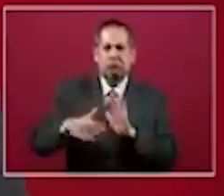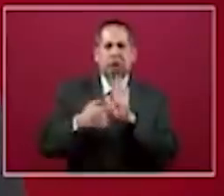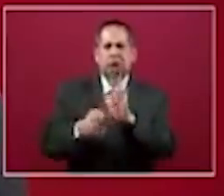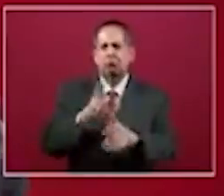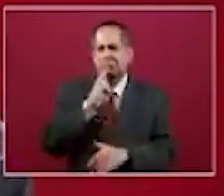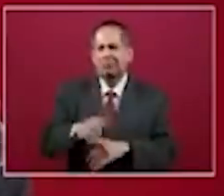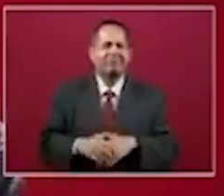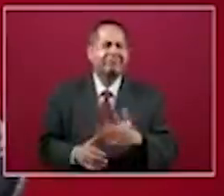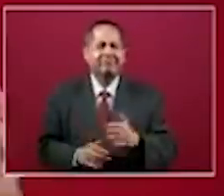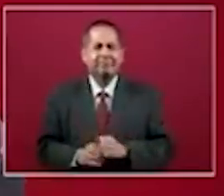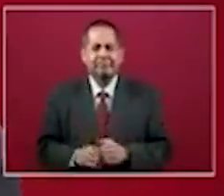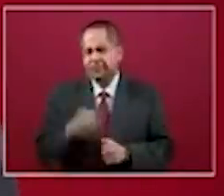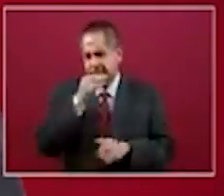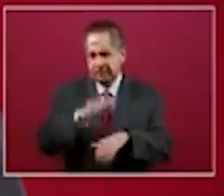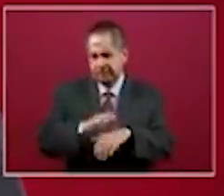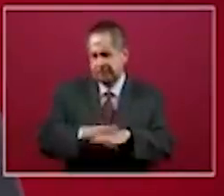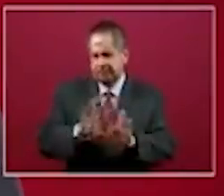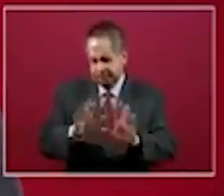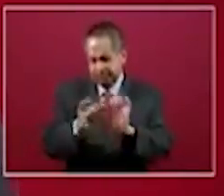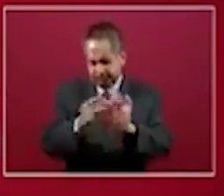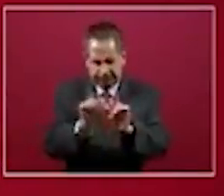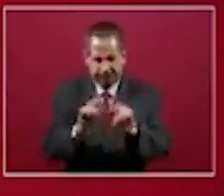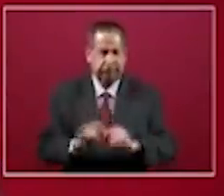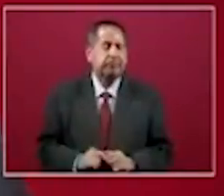resultados. Les adelanto algo,